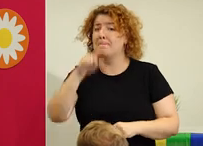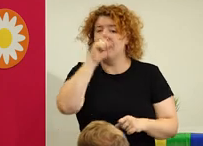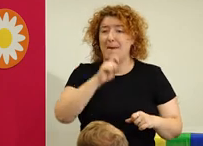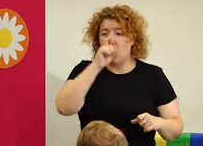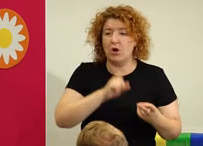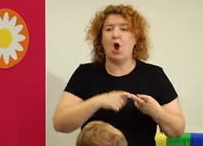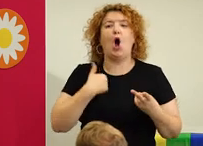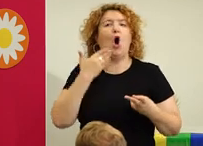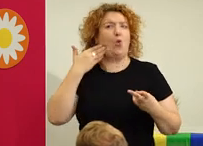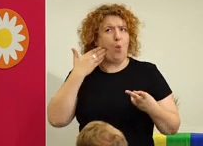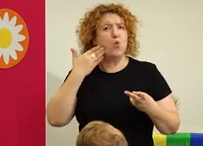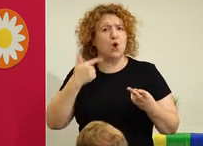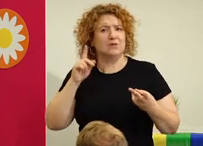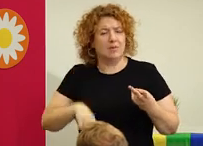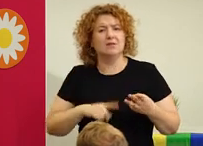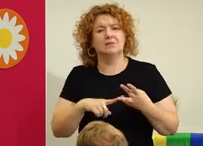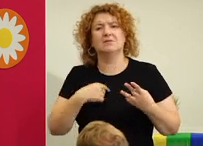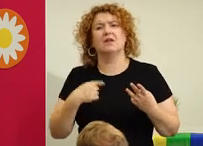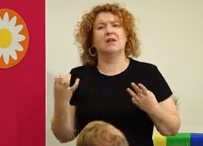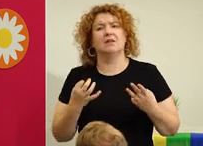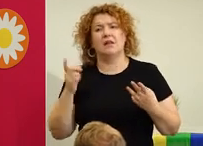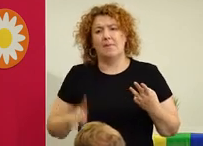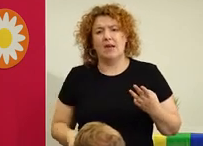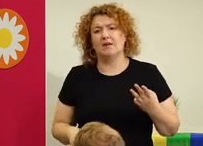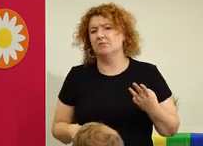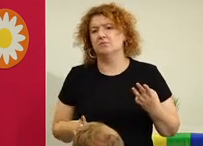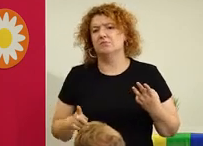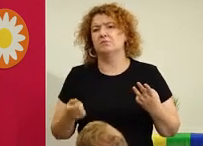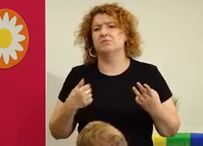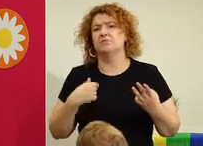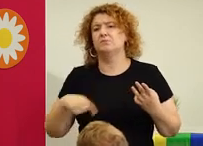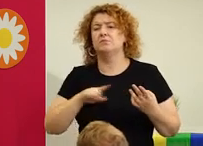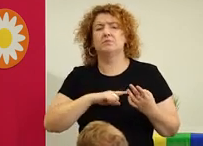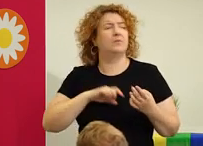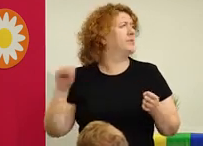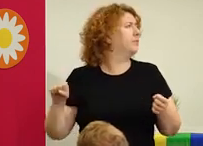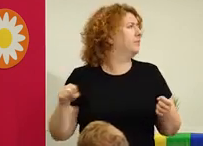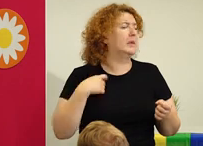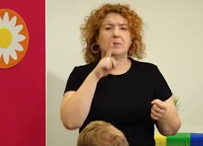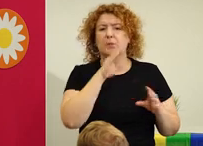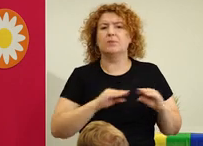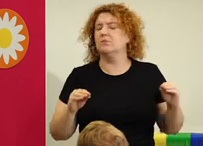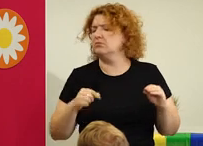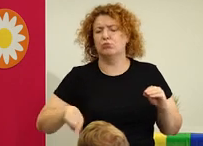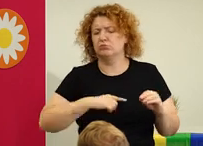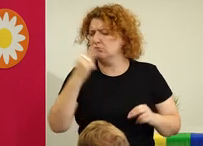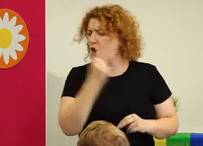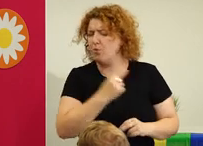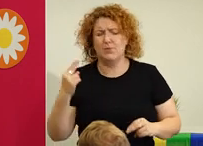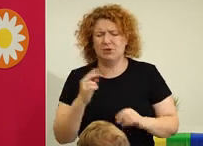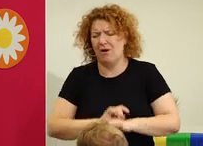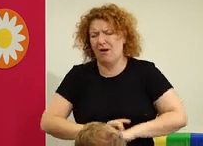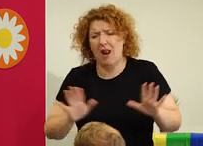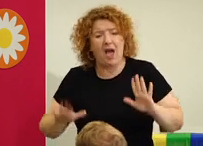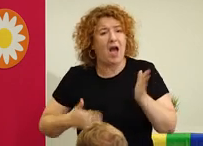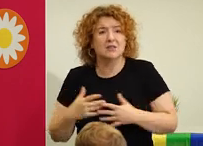creer que otro mundo es posible y, sobre todo, les debemos no guardar silencio, no mirar para otro lado y comprometernos políticamente hasta que